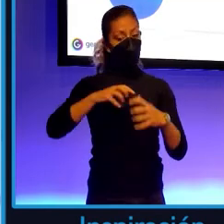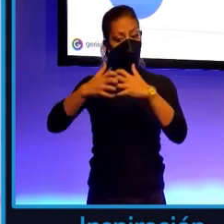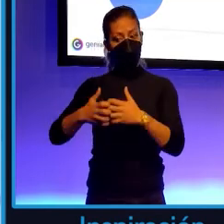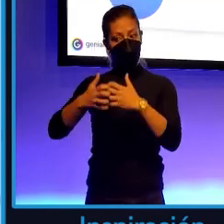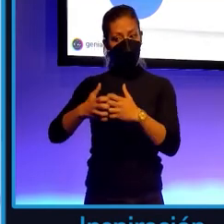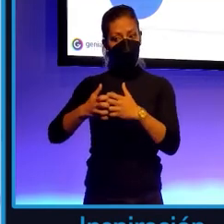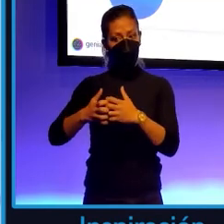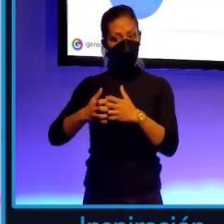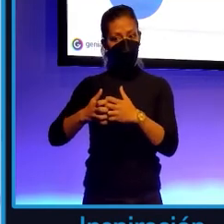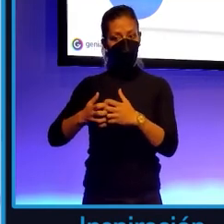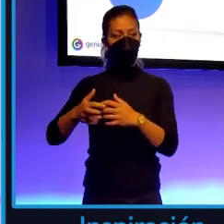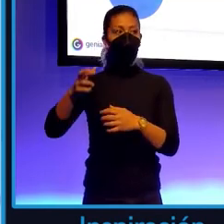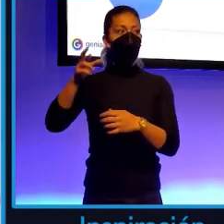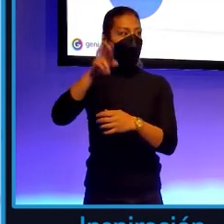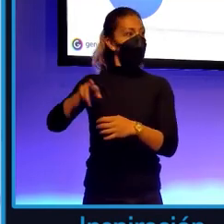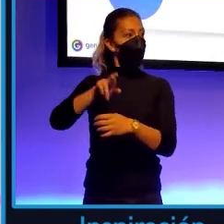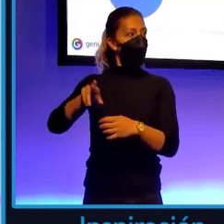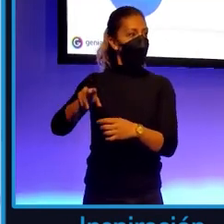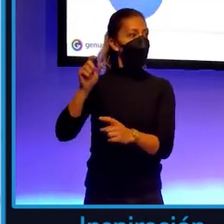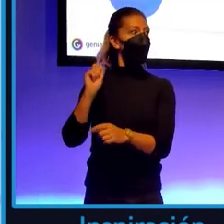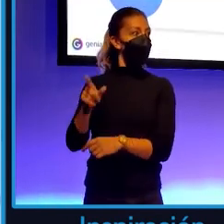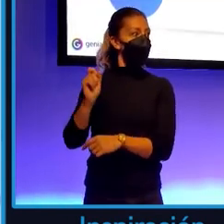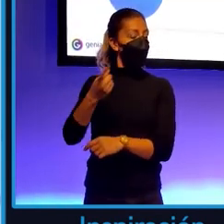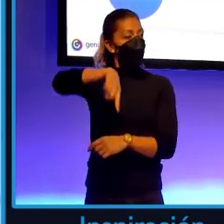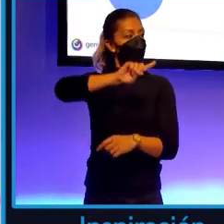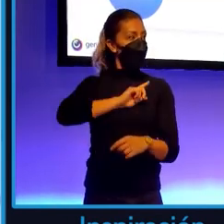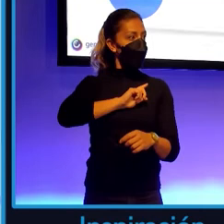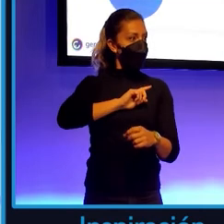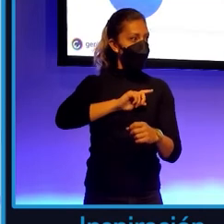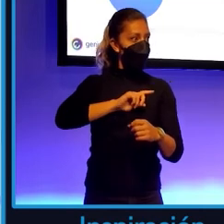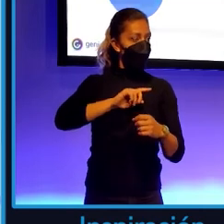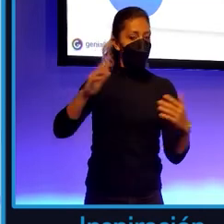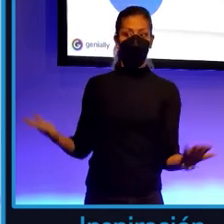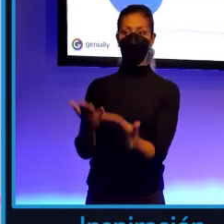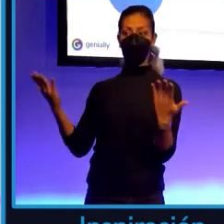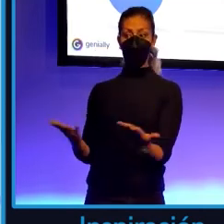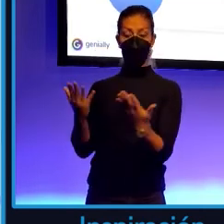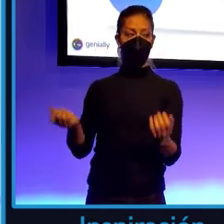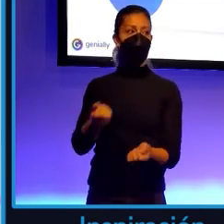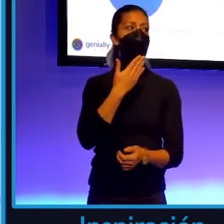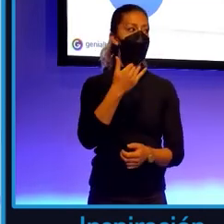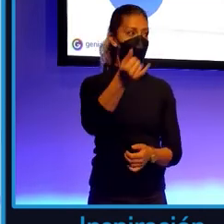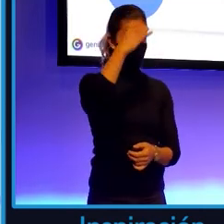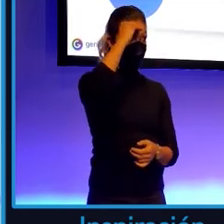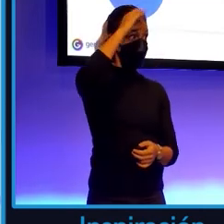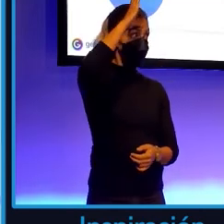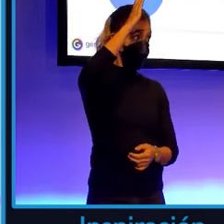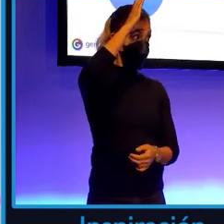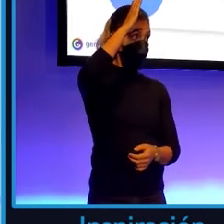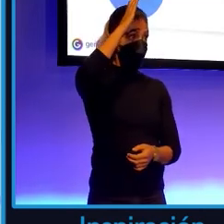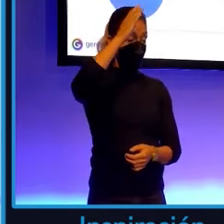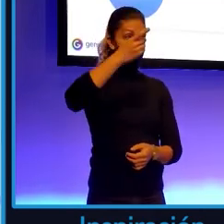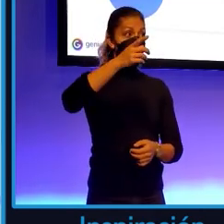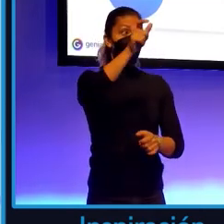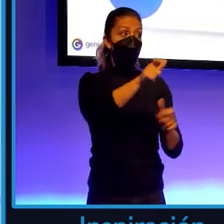repetitivo que no nos gusta y tendremos nosotros que potenciar esas esas habilidades del cerebro humano que nadie nos